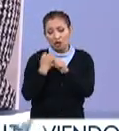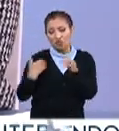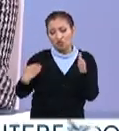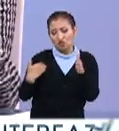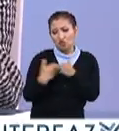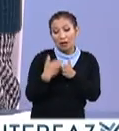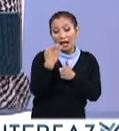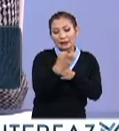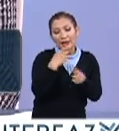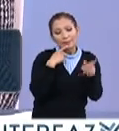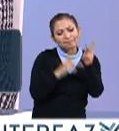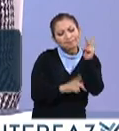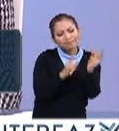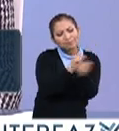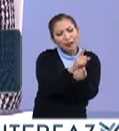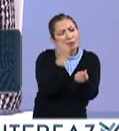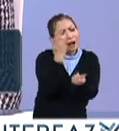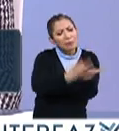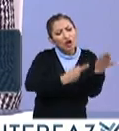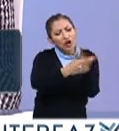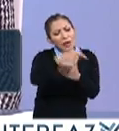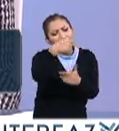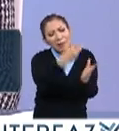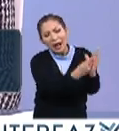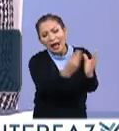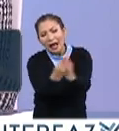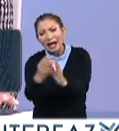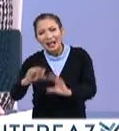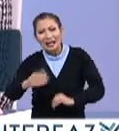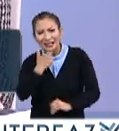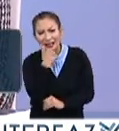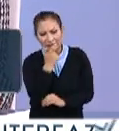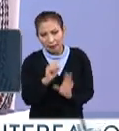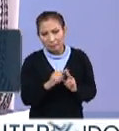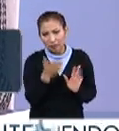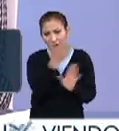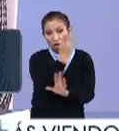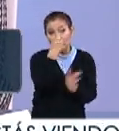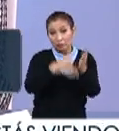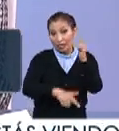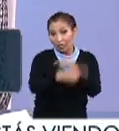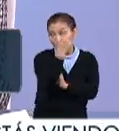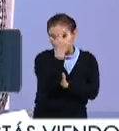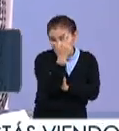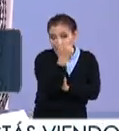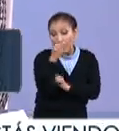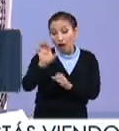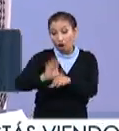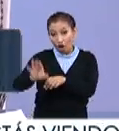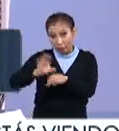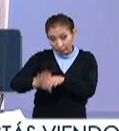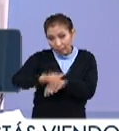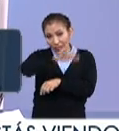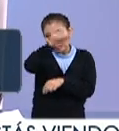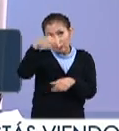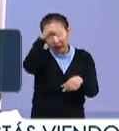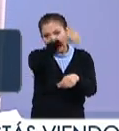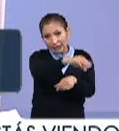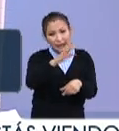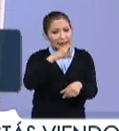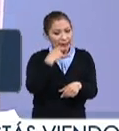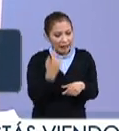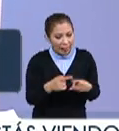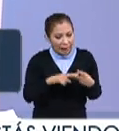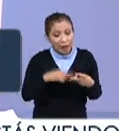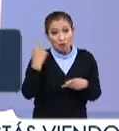años este diálogo de políticas públicas en la enseñanza del inglés. De hecho, comenzó desde el 2012 en Colombia, después se llevó a cabo en